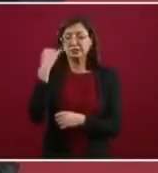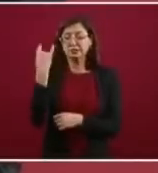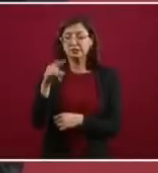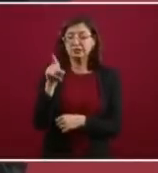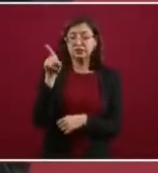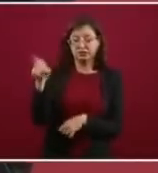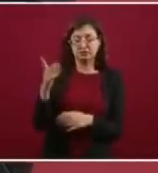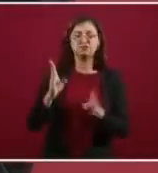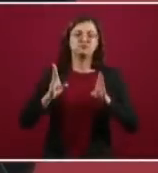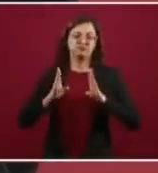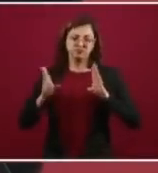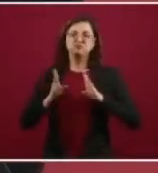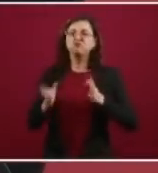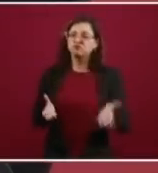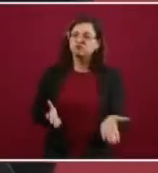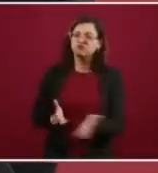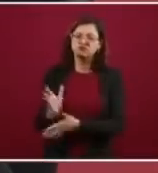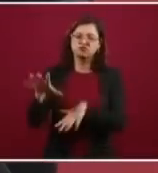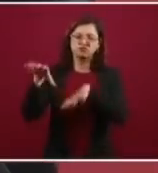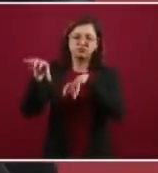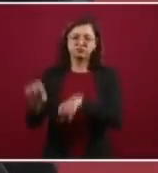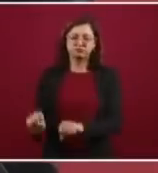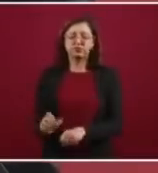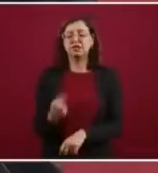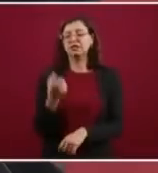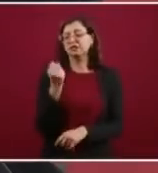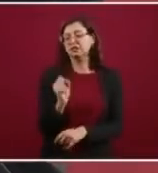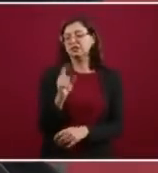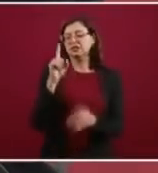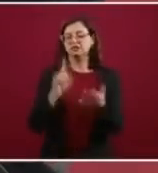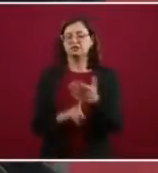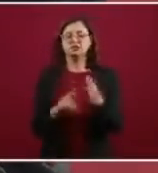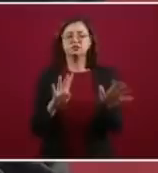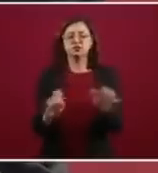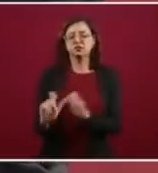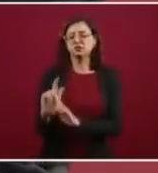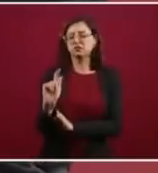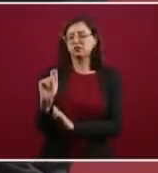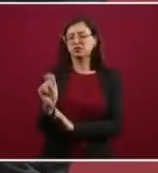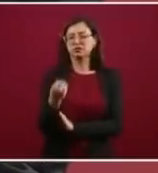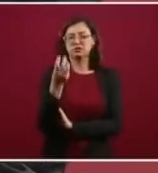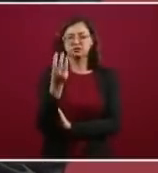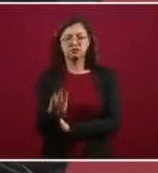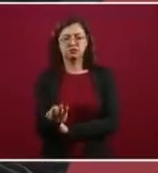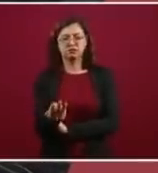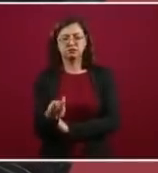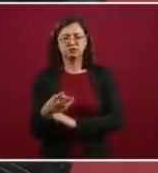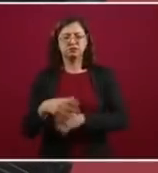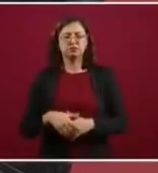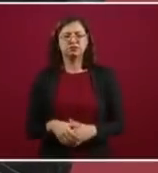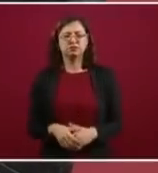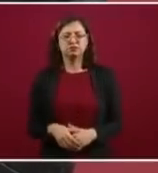golpe de estado de septiembre de 1973,